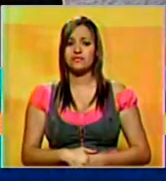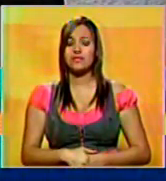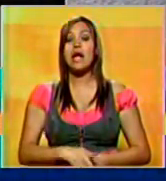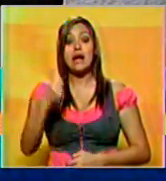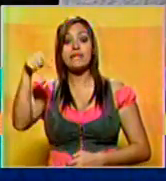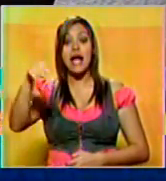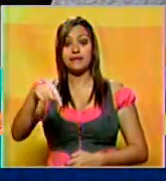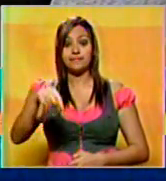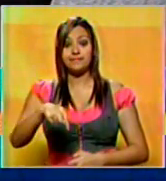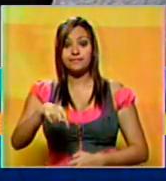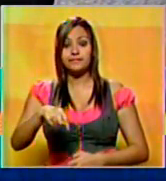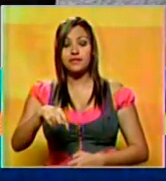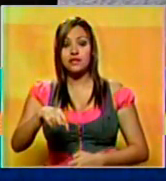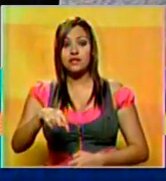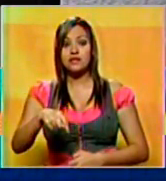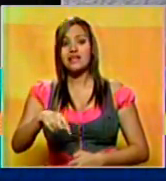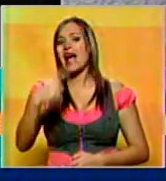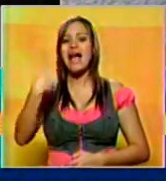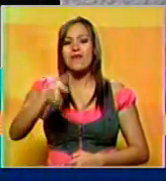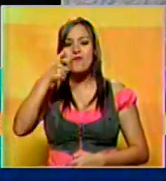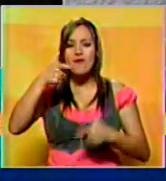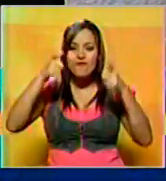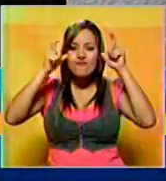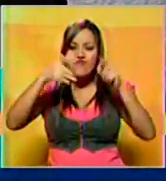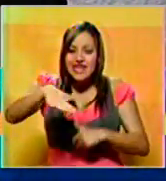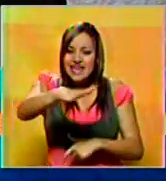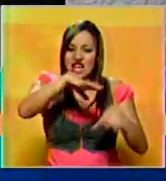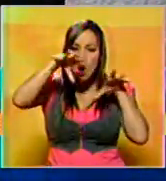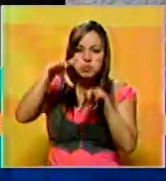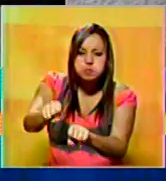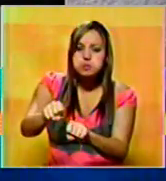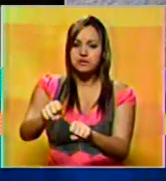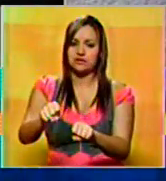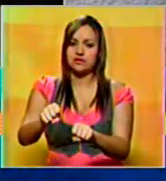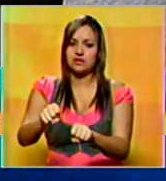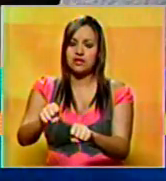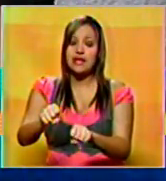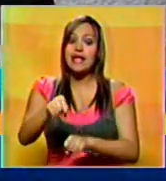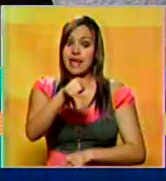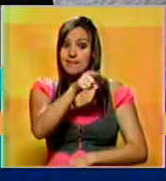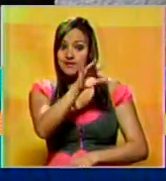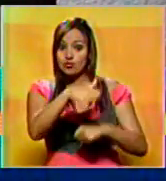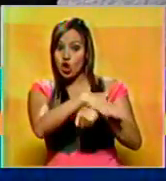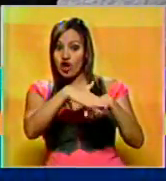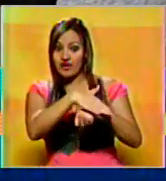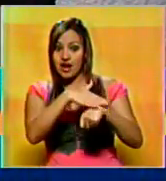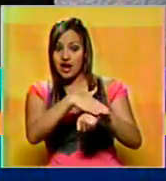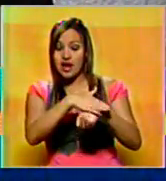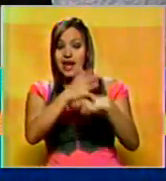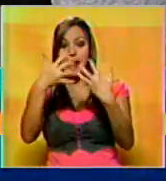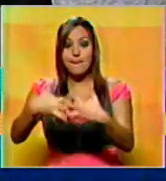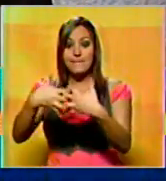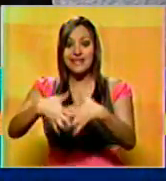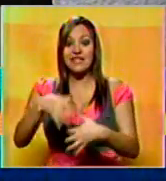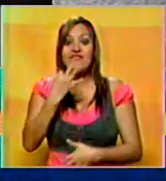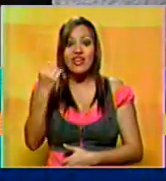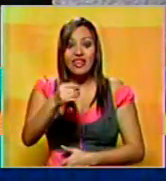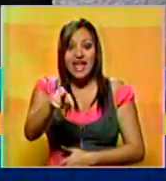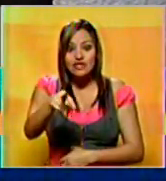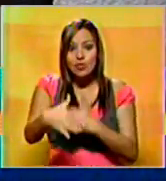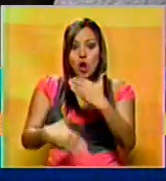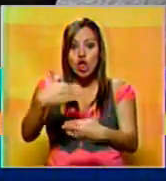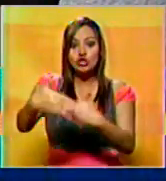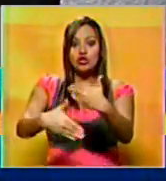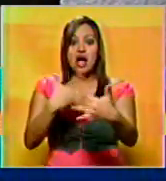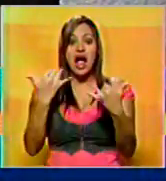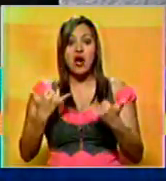Aquí se invadieron fincas y se metieron con empresas verdaderamente productivas y